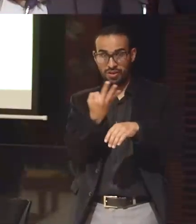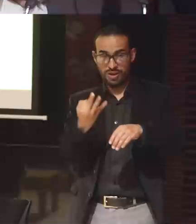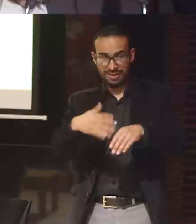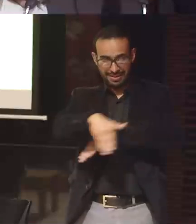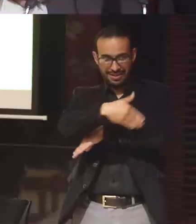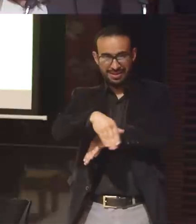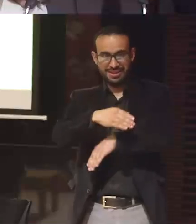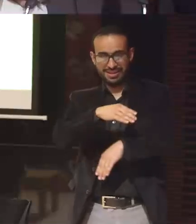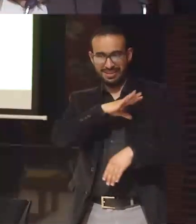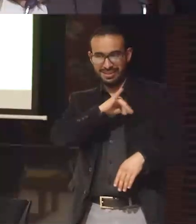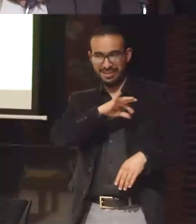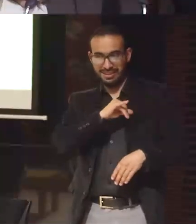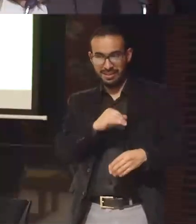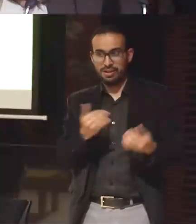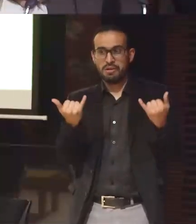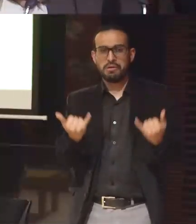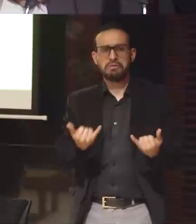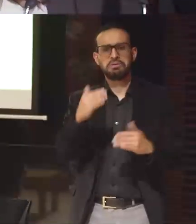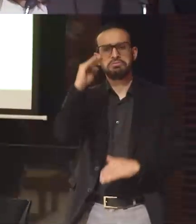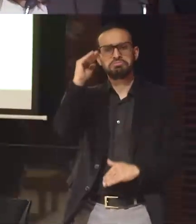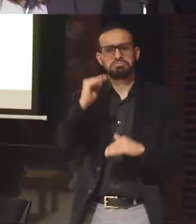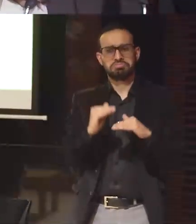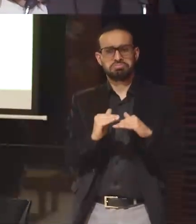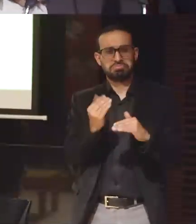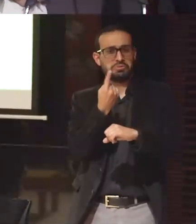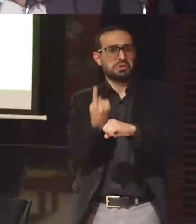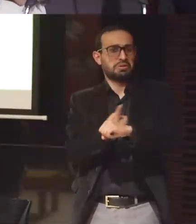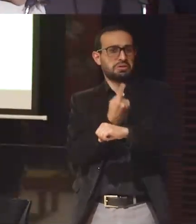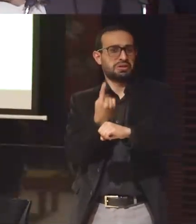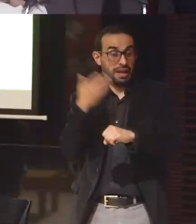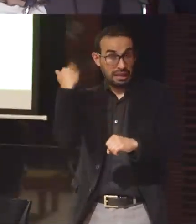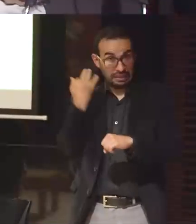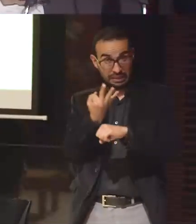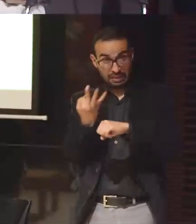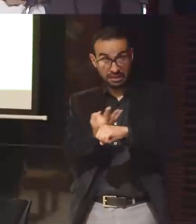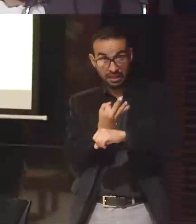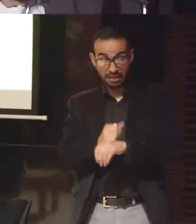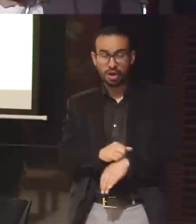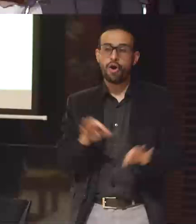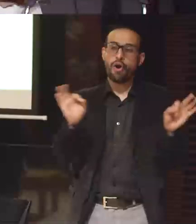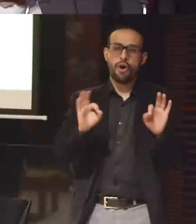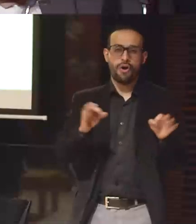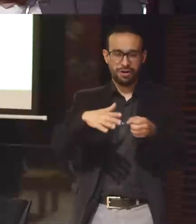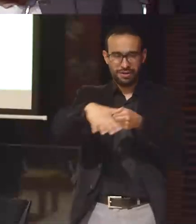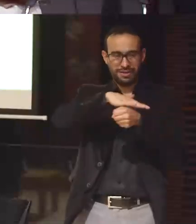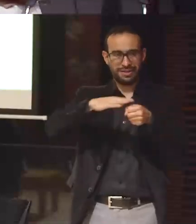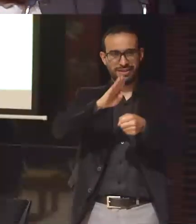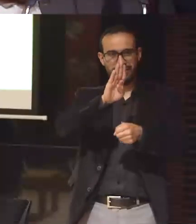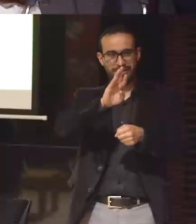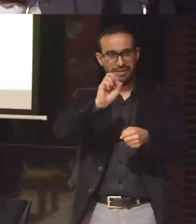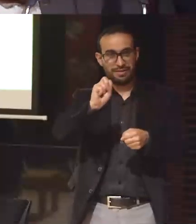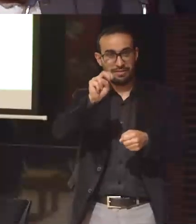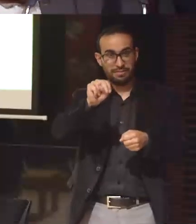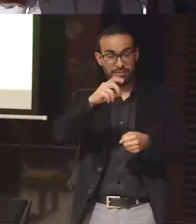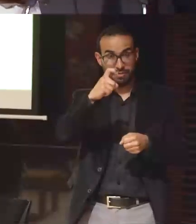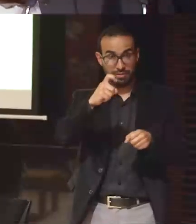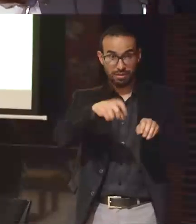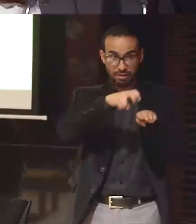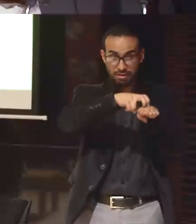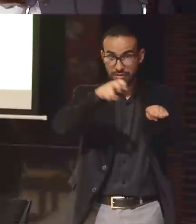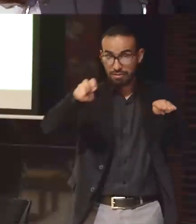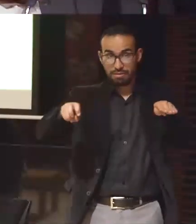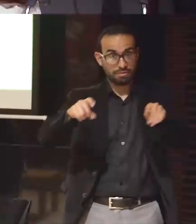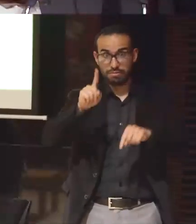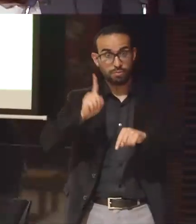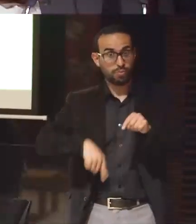hay que cuidar y hay que apreciar. O recuerden cuando entonces en el Bronx uno no se podía bajar porque esto era, claro, aún no está tan